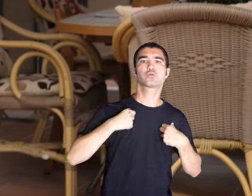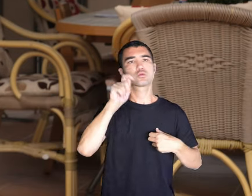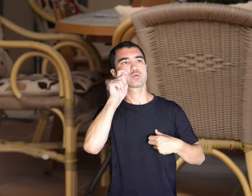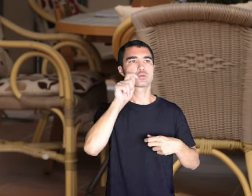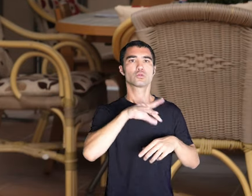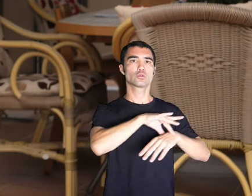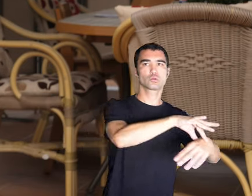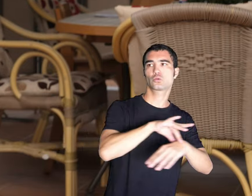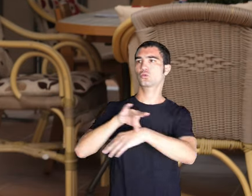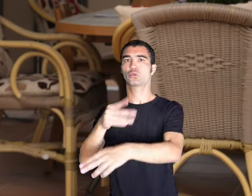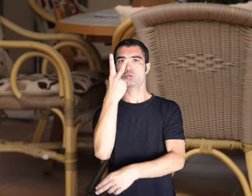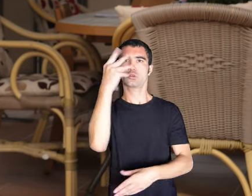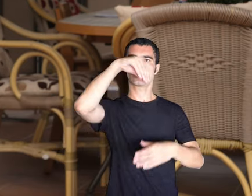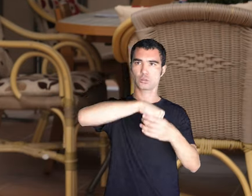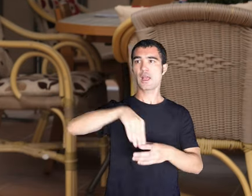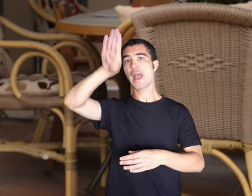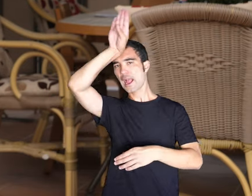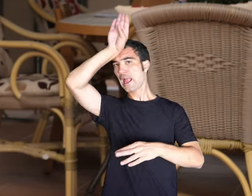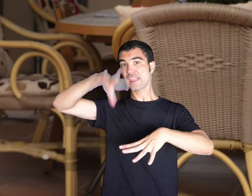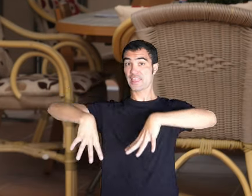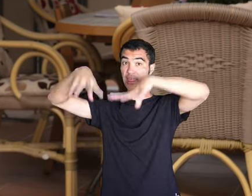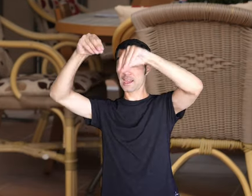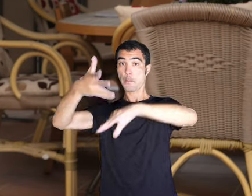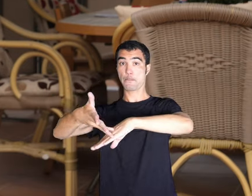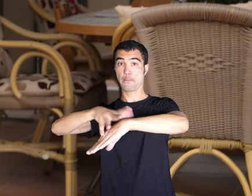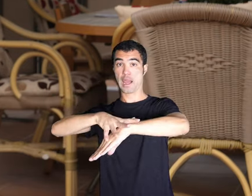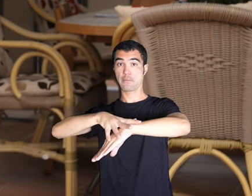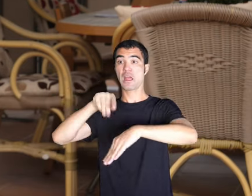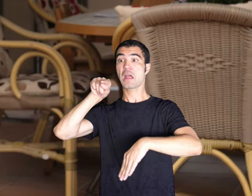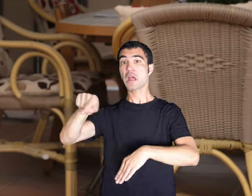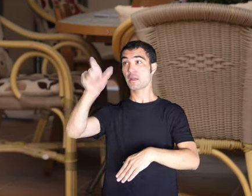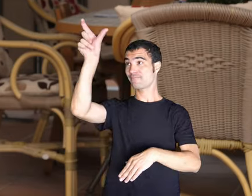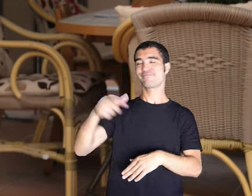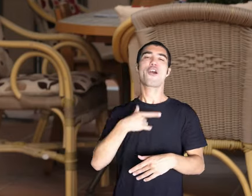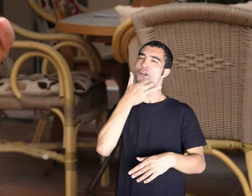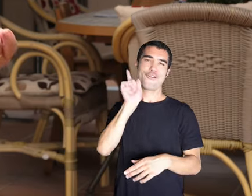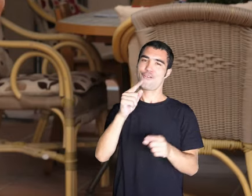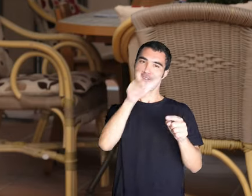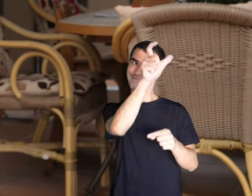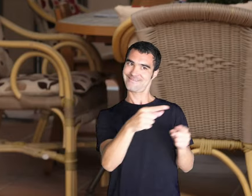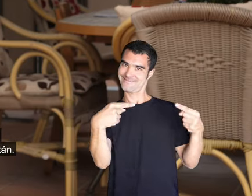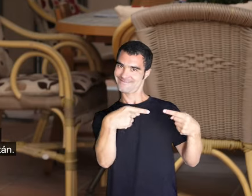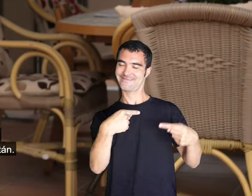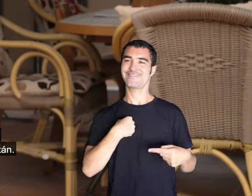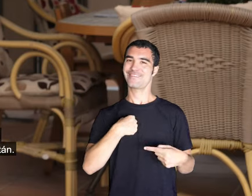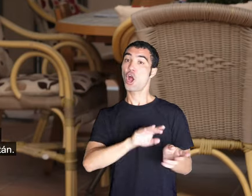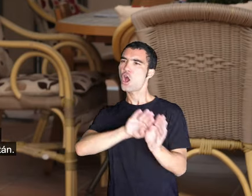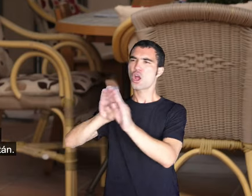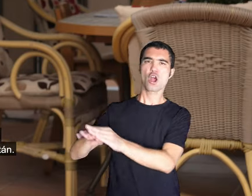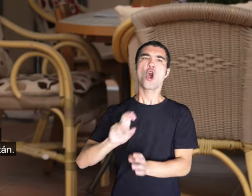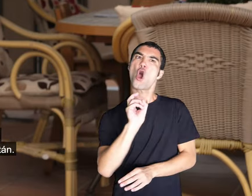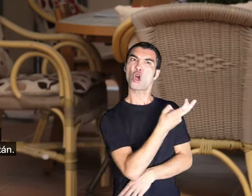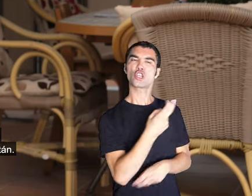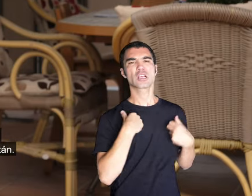incluidas. Era la Catedral de Palma, no es allí donde lo conocí, y había una